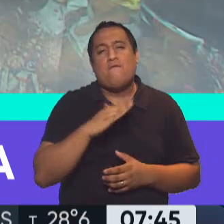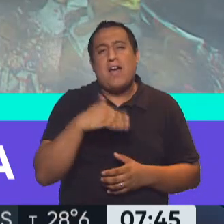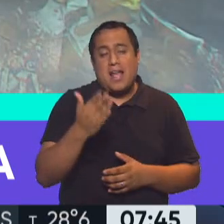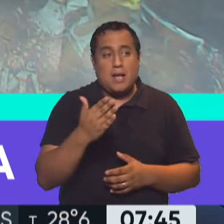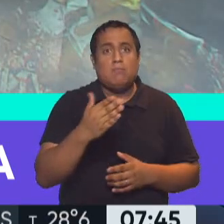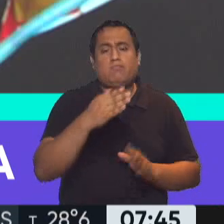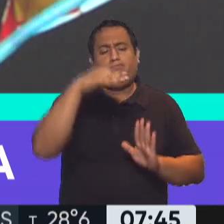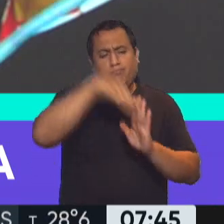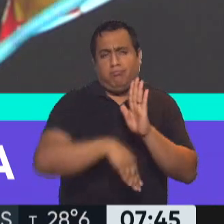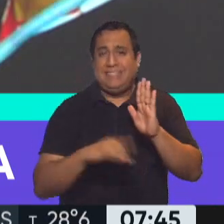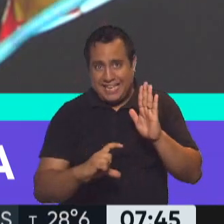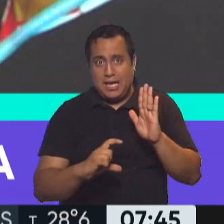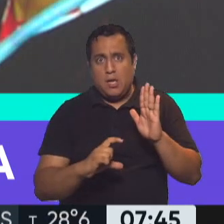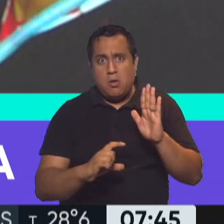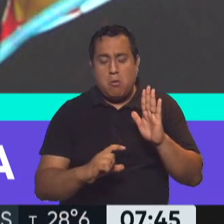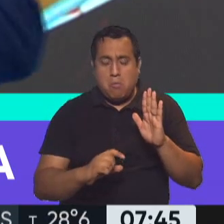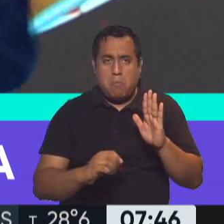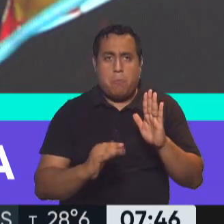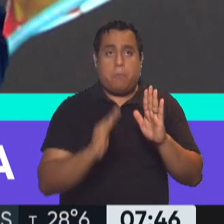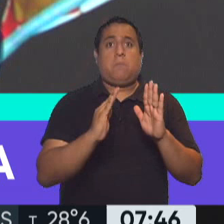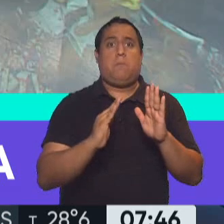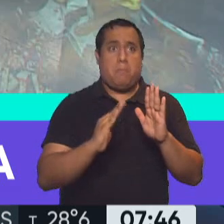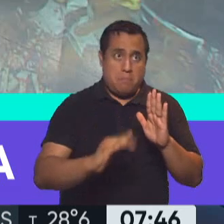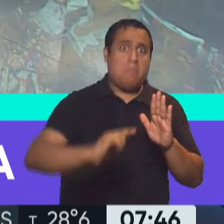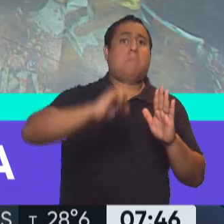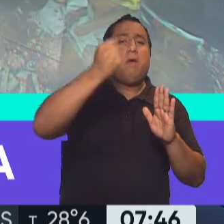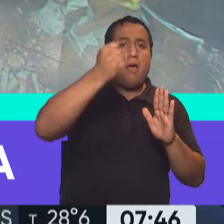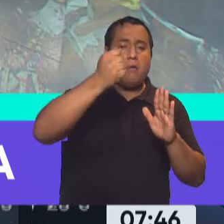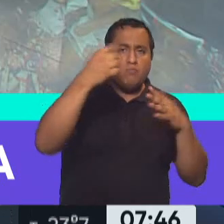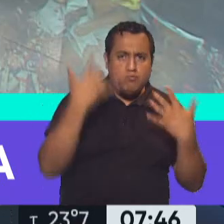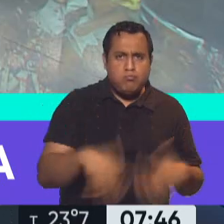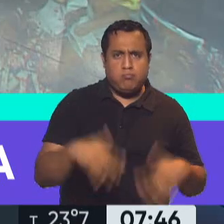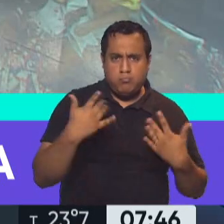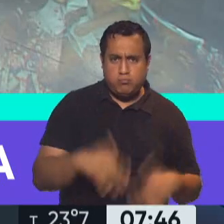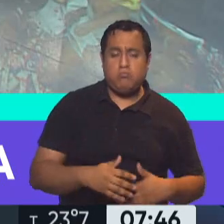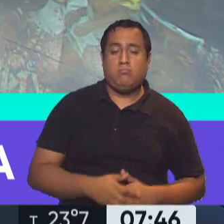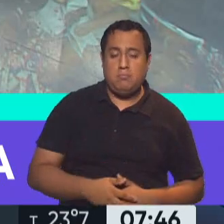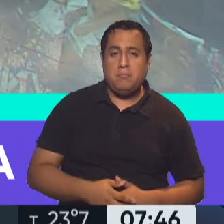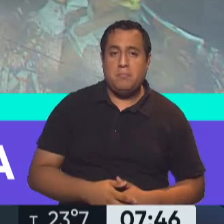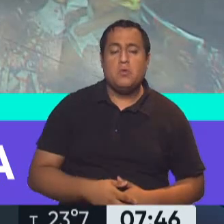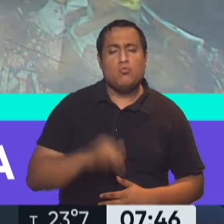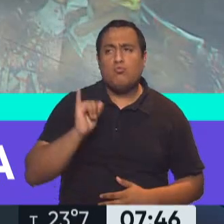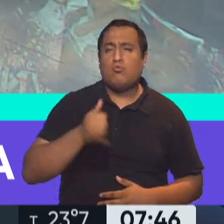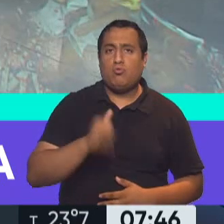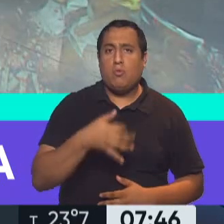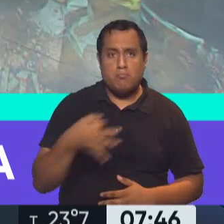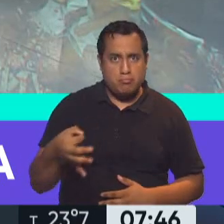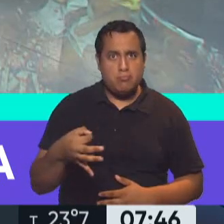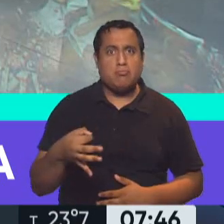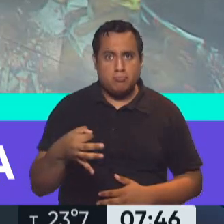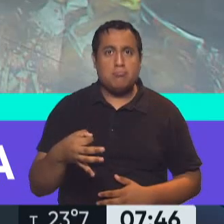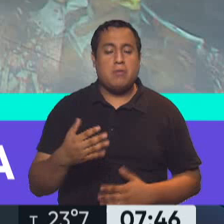el que lo potenció como dirigente de fútbol y hoy presidente de la AFA. Era un clásico de la C. Total y absolutamente. Lo subió de categoría de